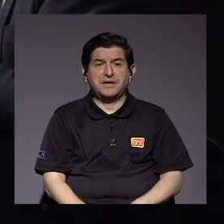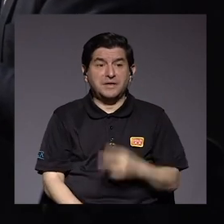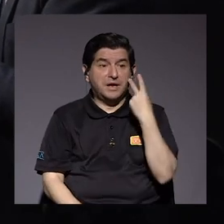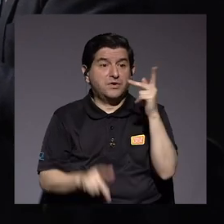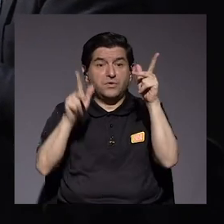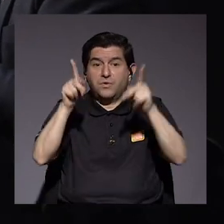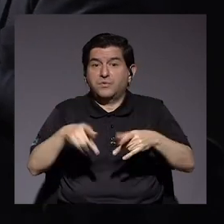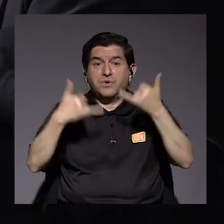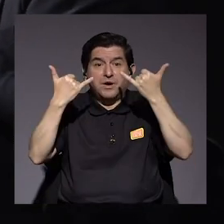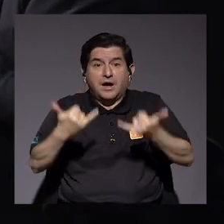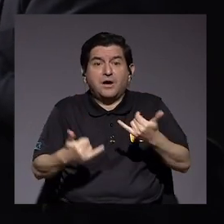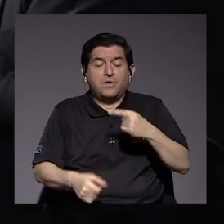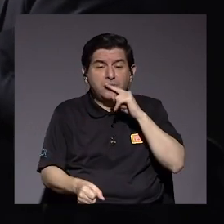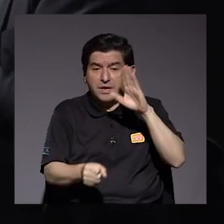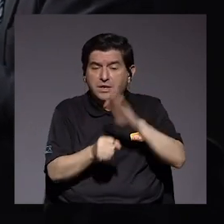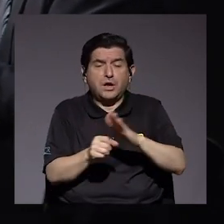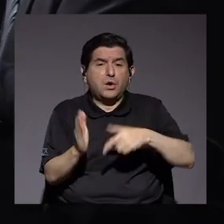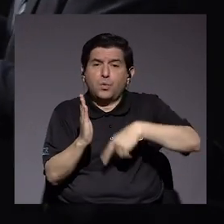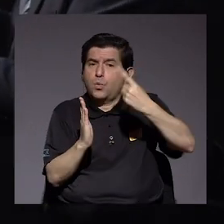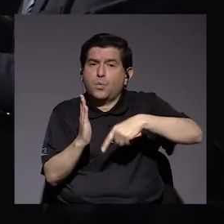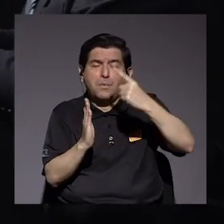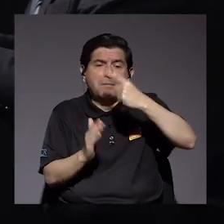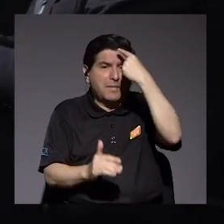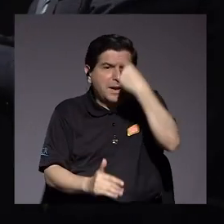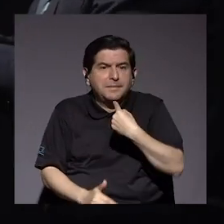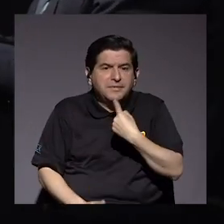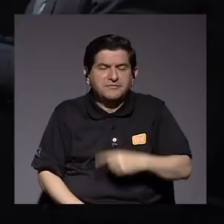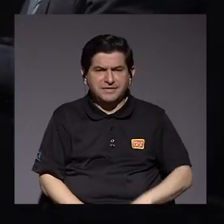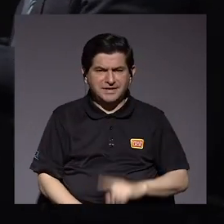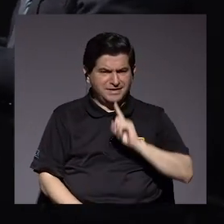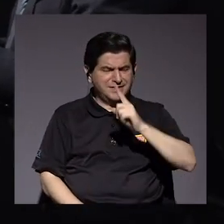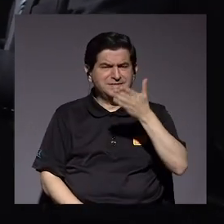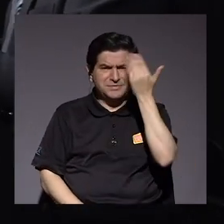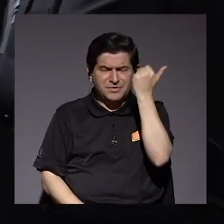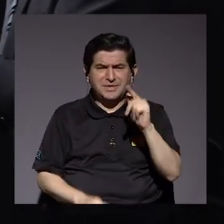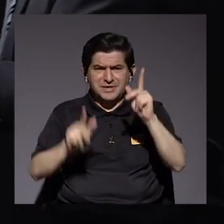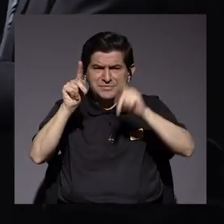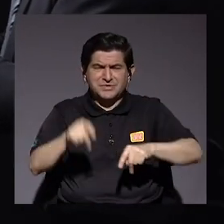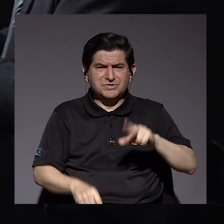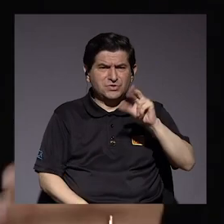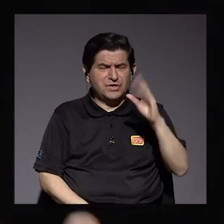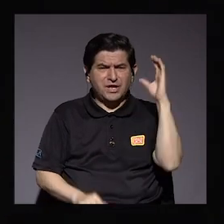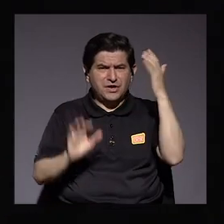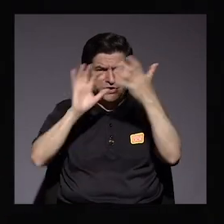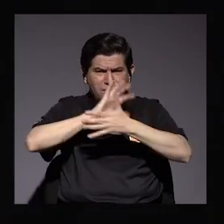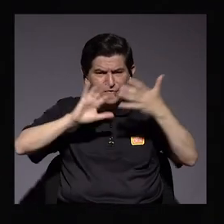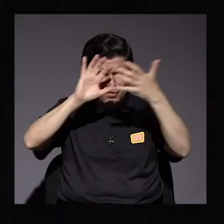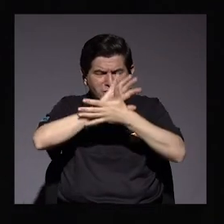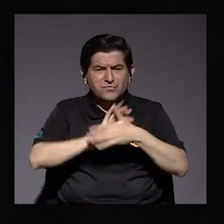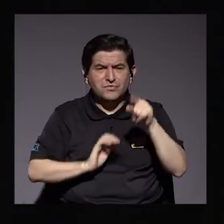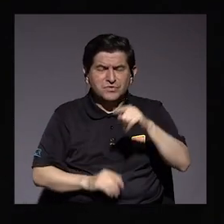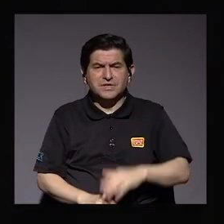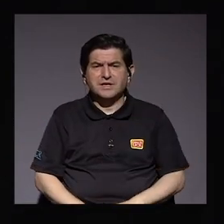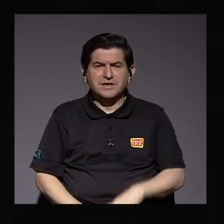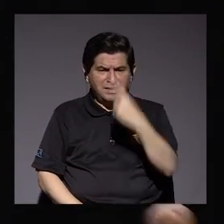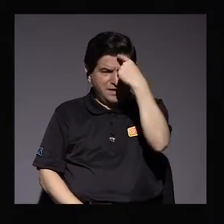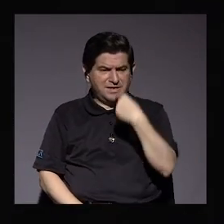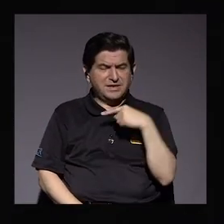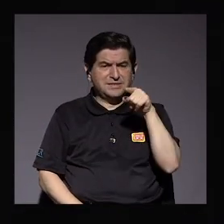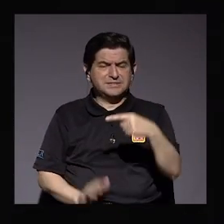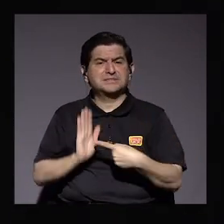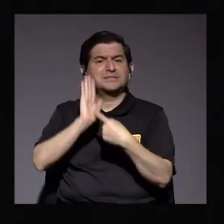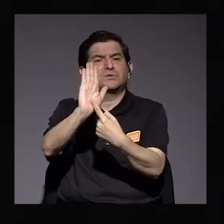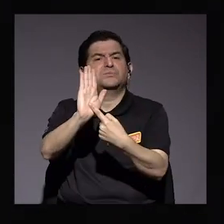además no veo a nadie todavía con estos perfiles pero esto ya no sabe porque lo ponía para que la gente no confunda que ese perfil que usted está construyendo está